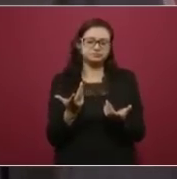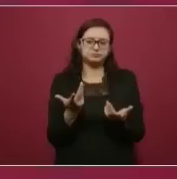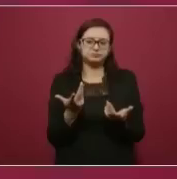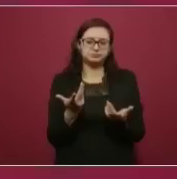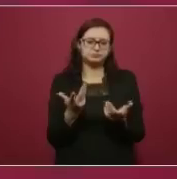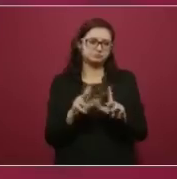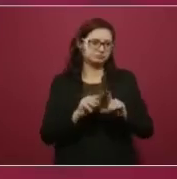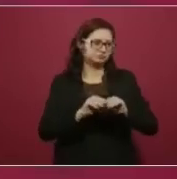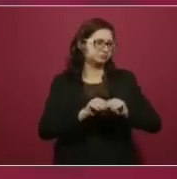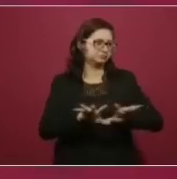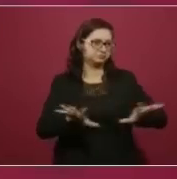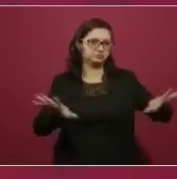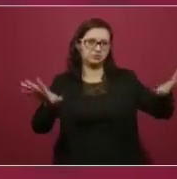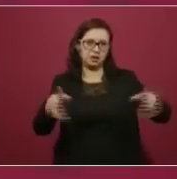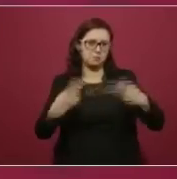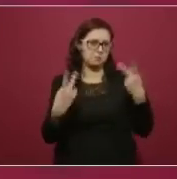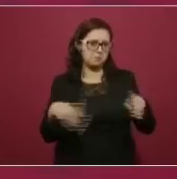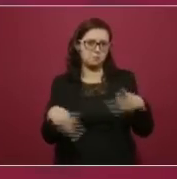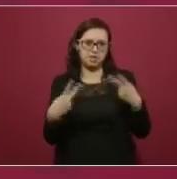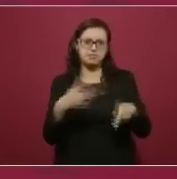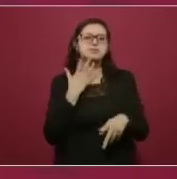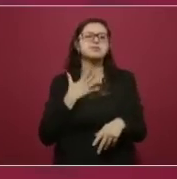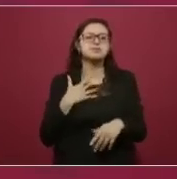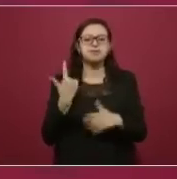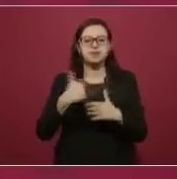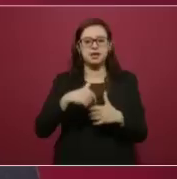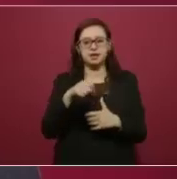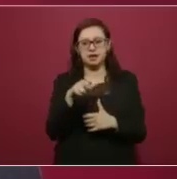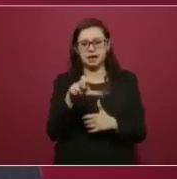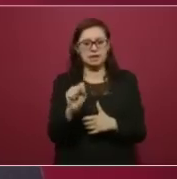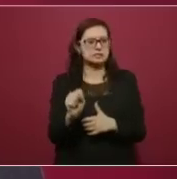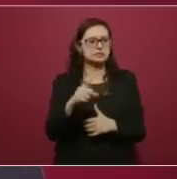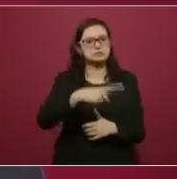de distribución de combustibles.